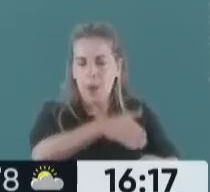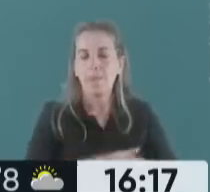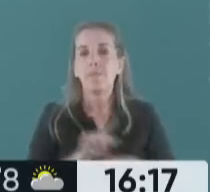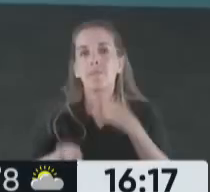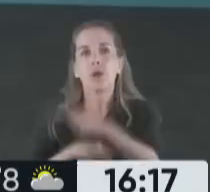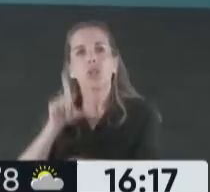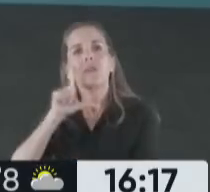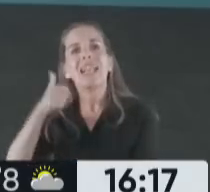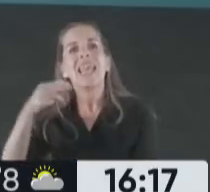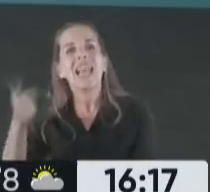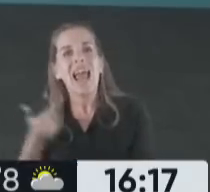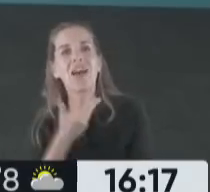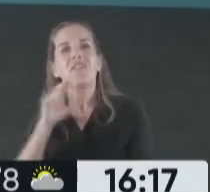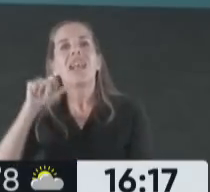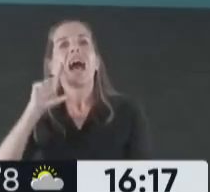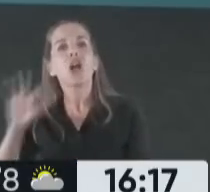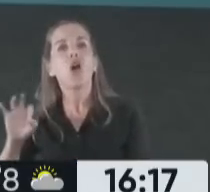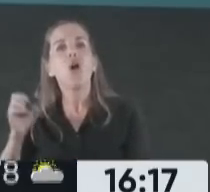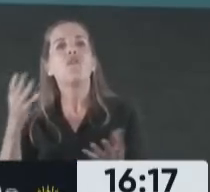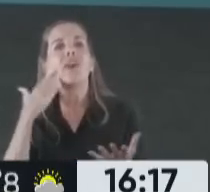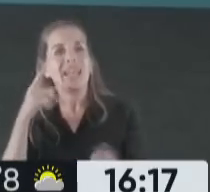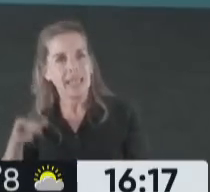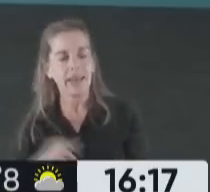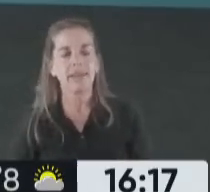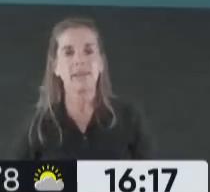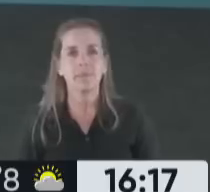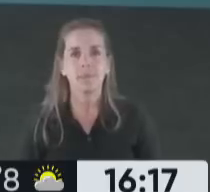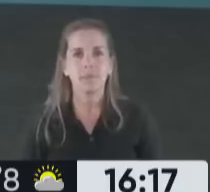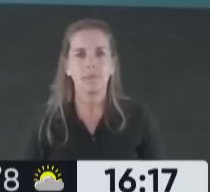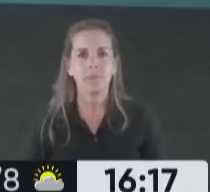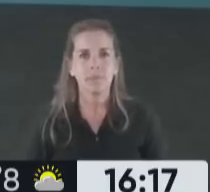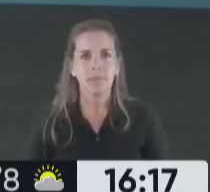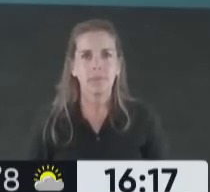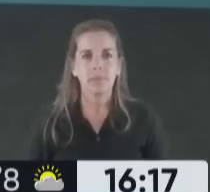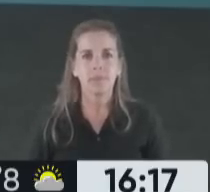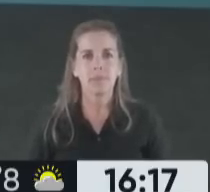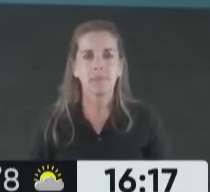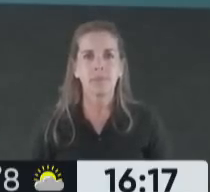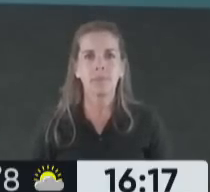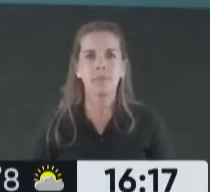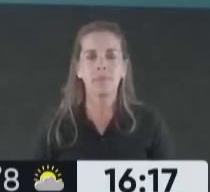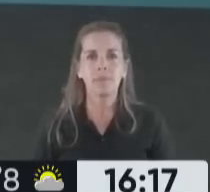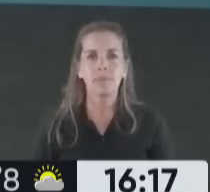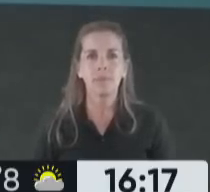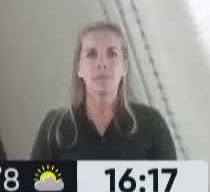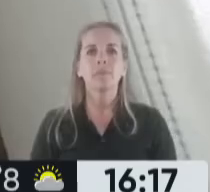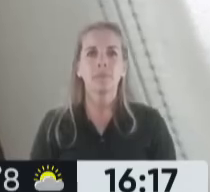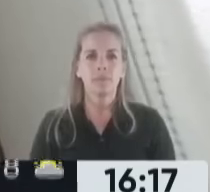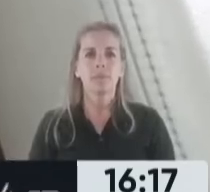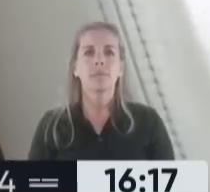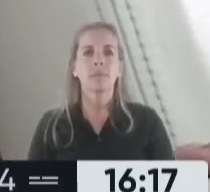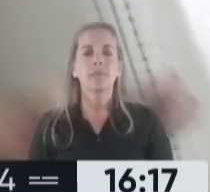Liliana Franco, ¿cómo estás, Liliana? Buenas tardes. Buenas tardes. En 2 días solamente Andrés